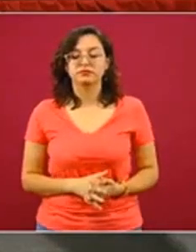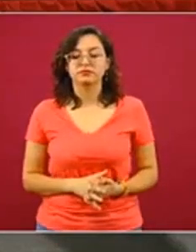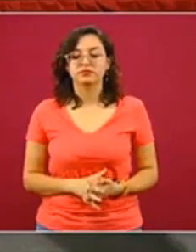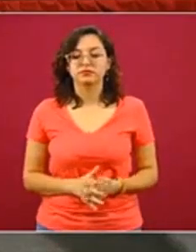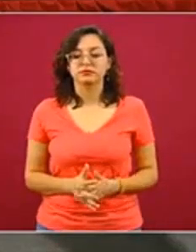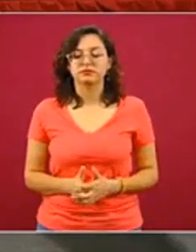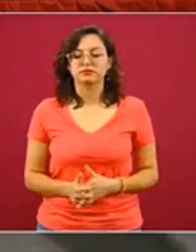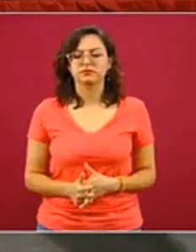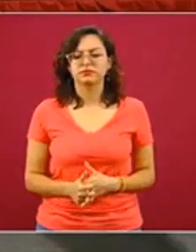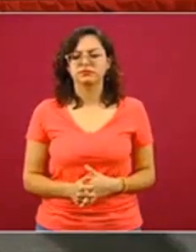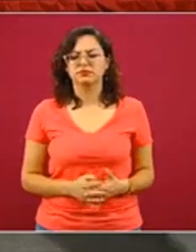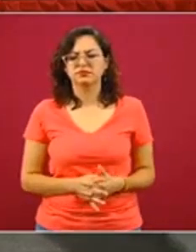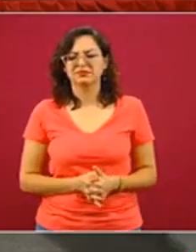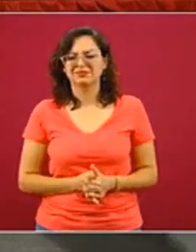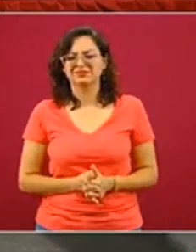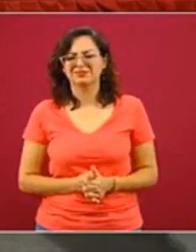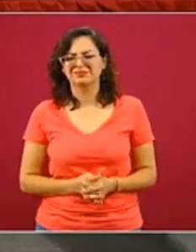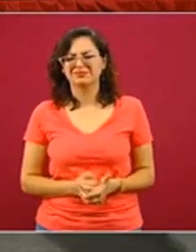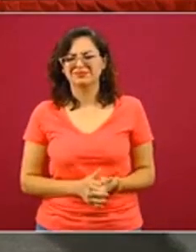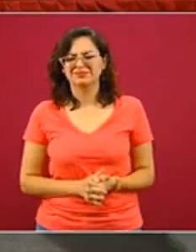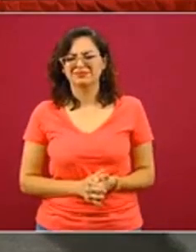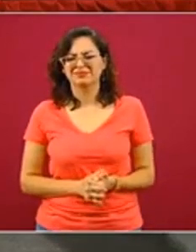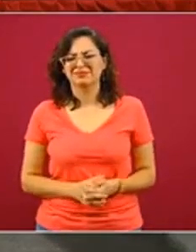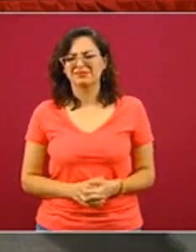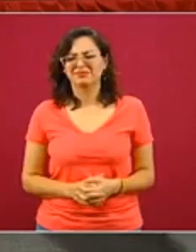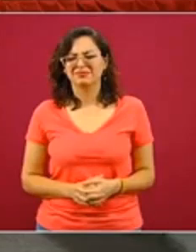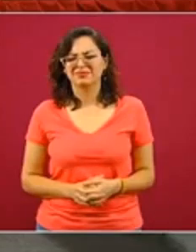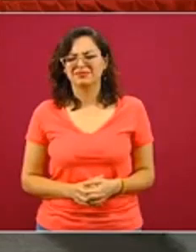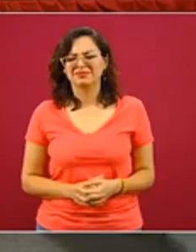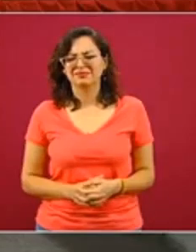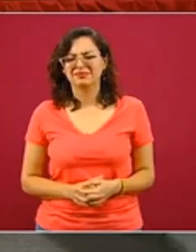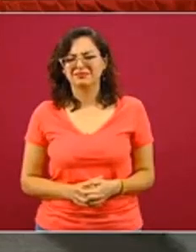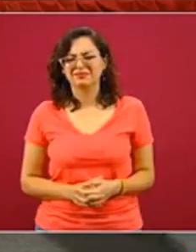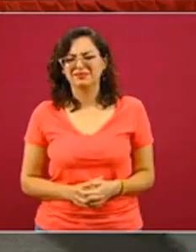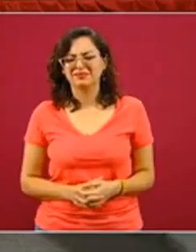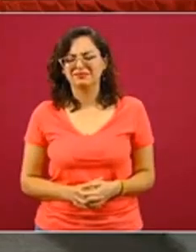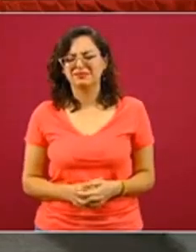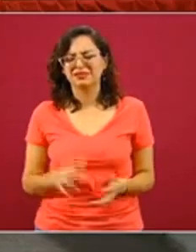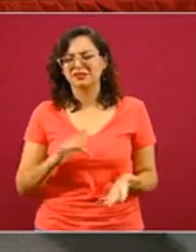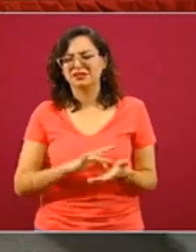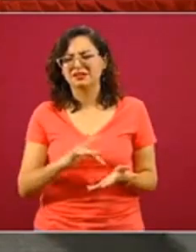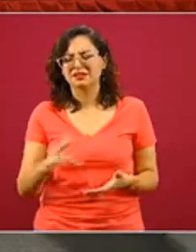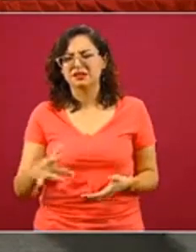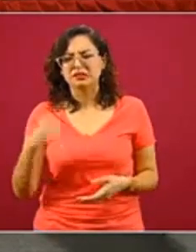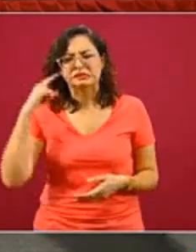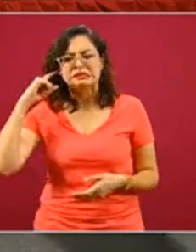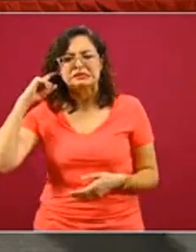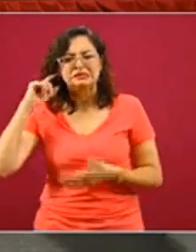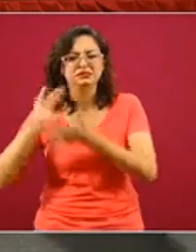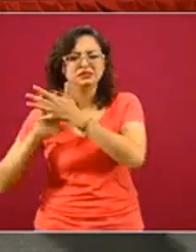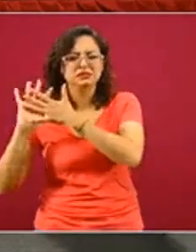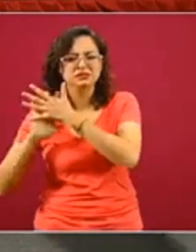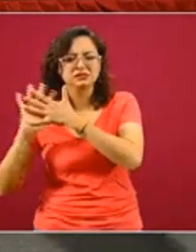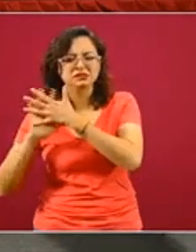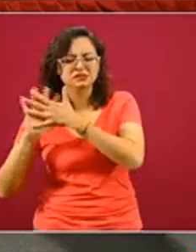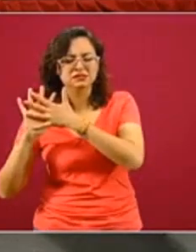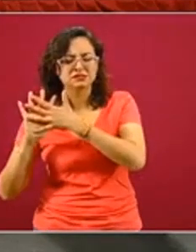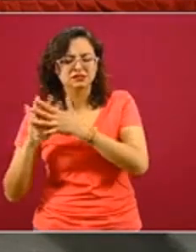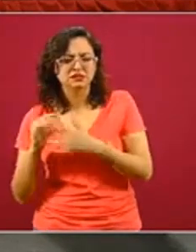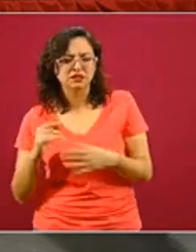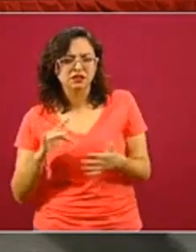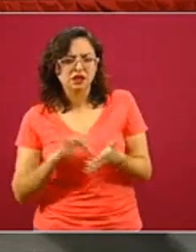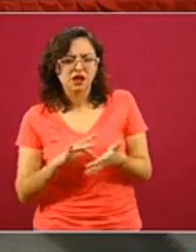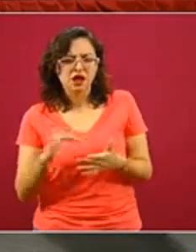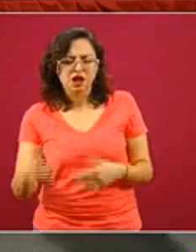Gracias, doctor. Buenas noches. Mi nombre es Omar Quiroga, de Reporte Crítico, y tengo 2 preguntas. La primera, sobre